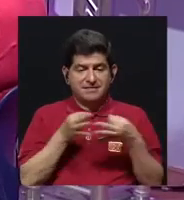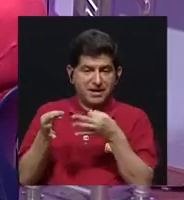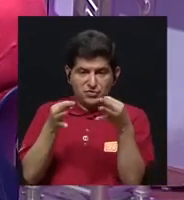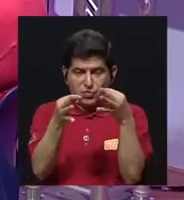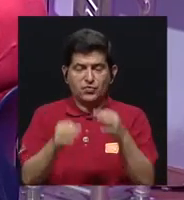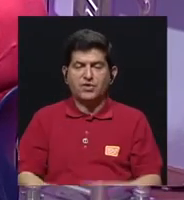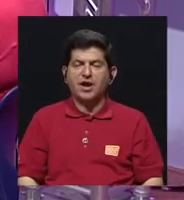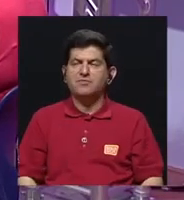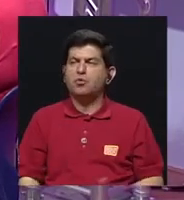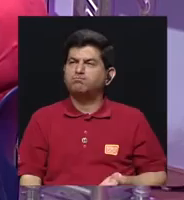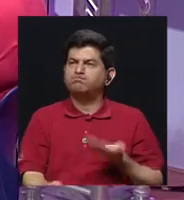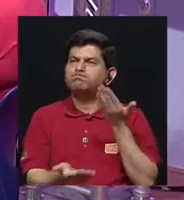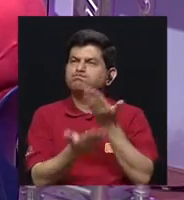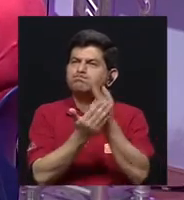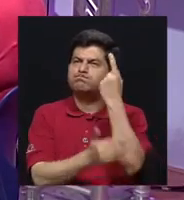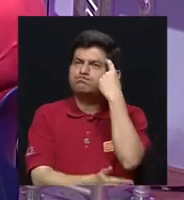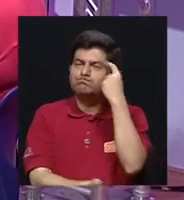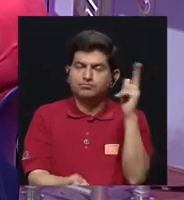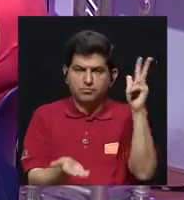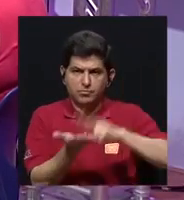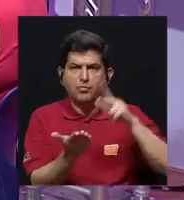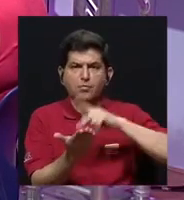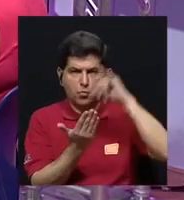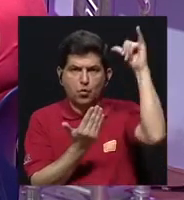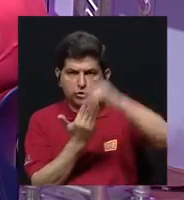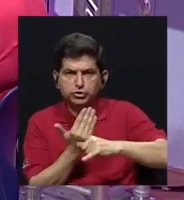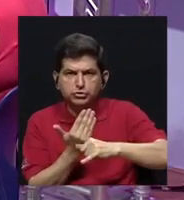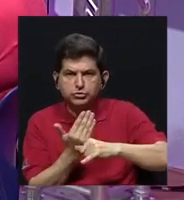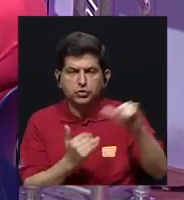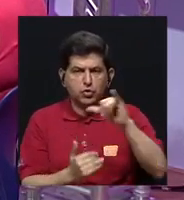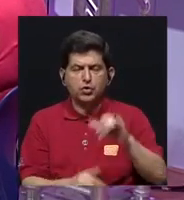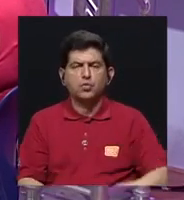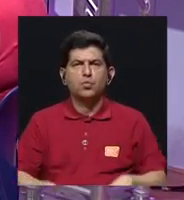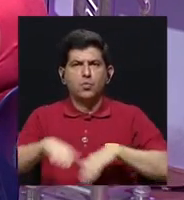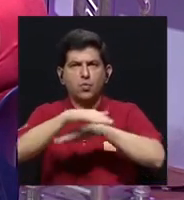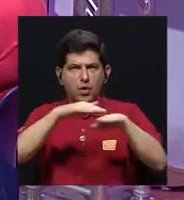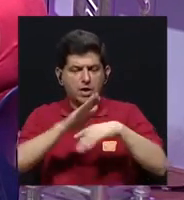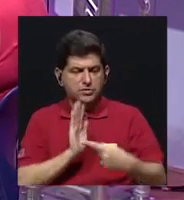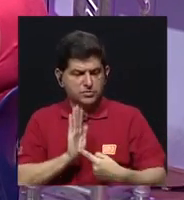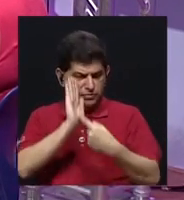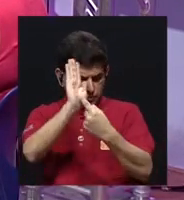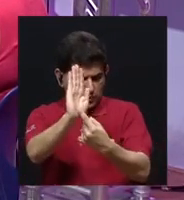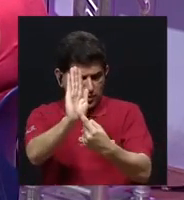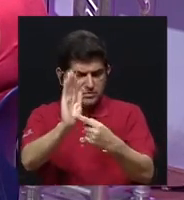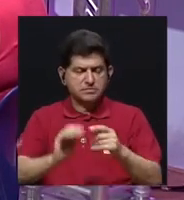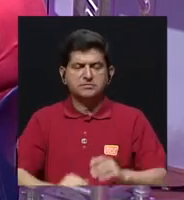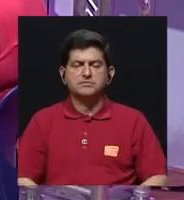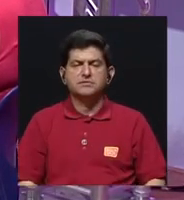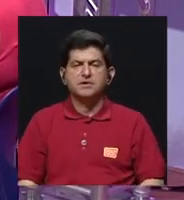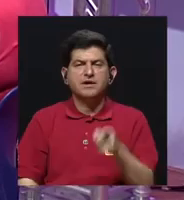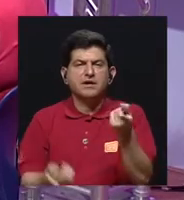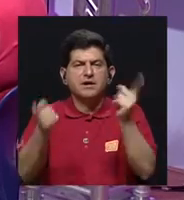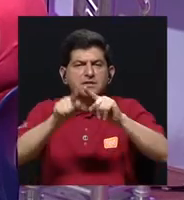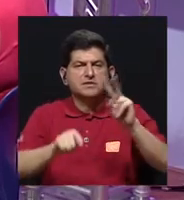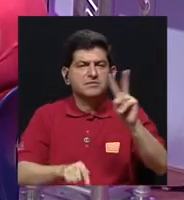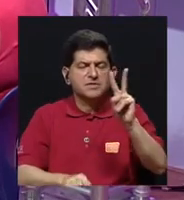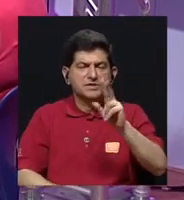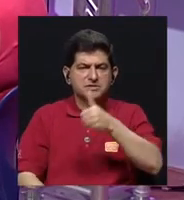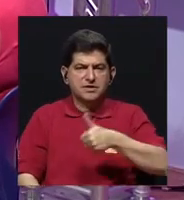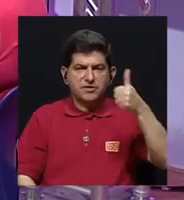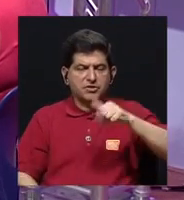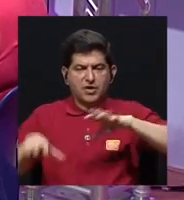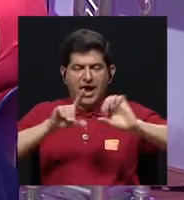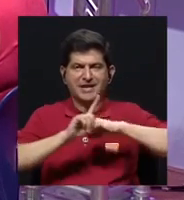toma esa propuesta, avala el proyecto, igual la sede lo presenta a la Vicerrectoría de Acción